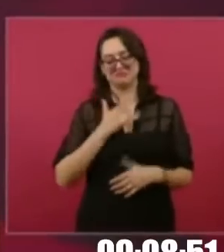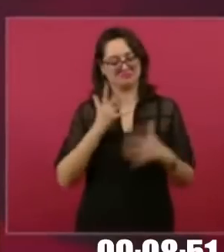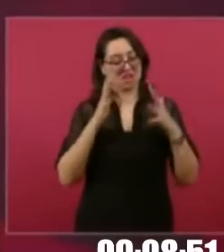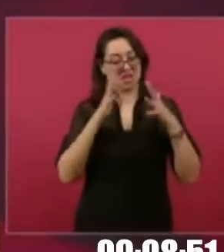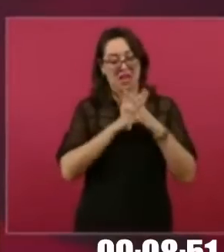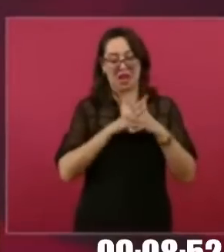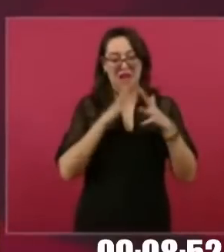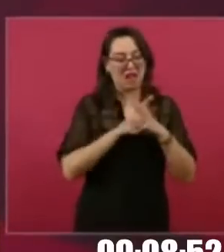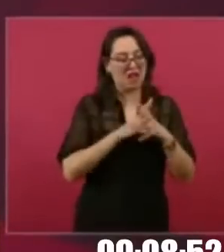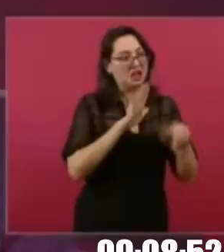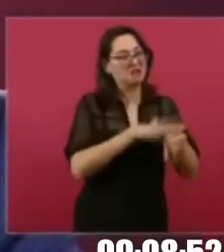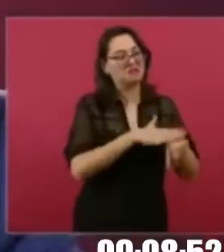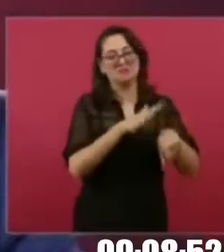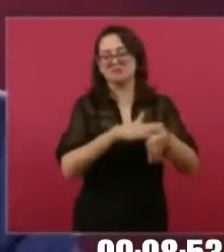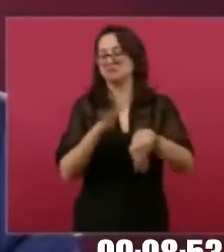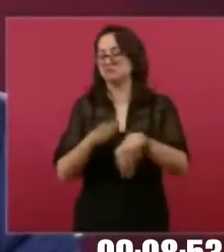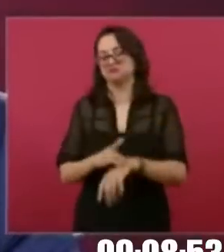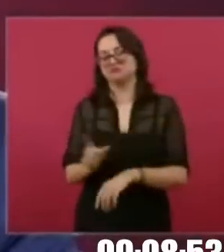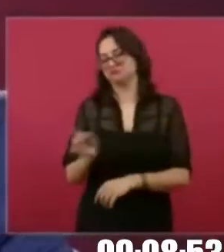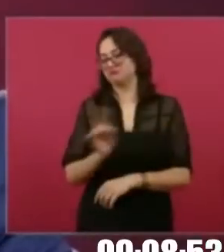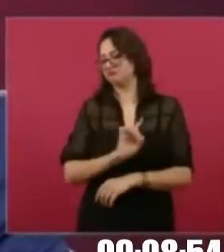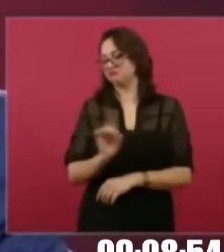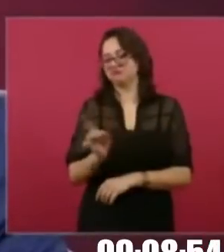fue varias veces candidato